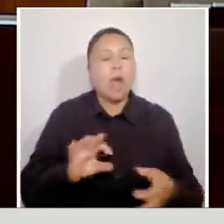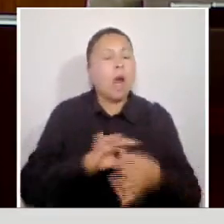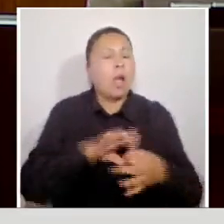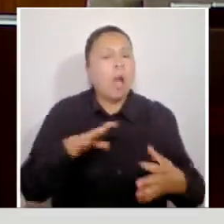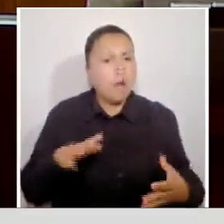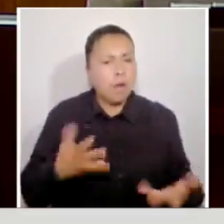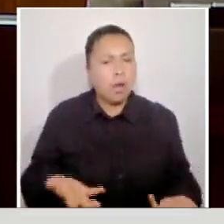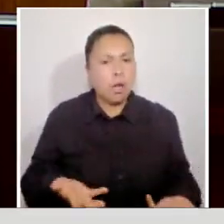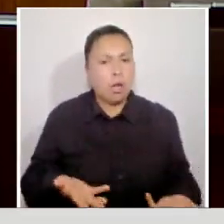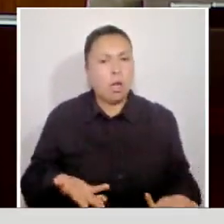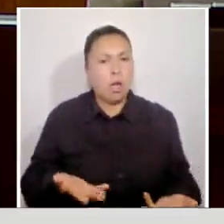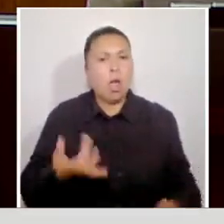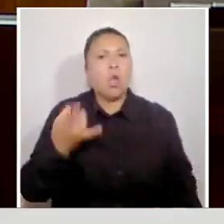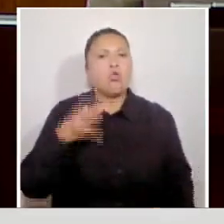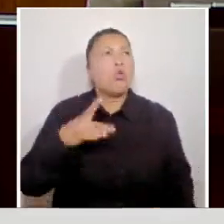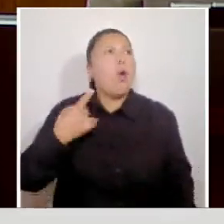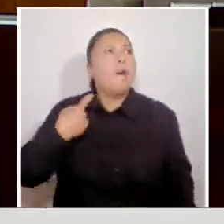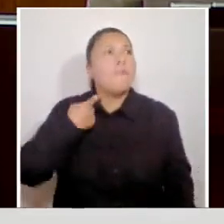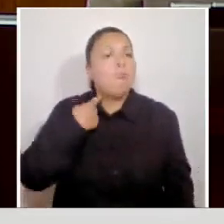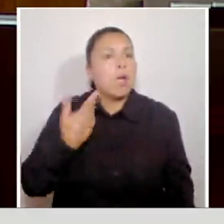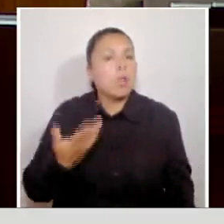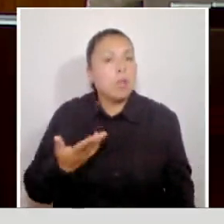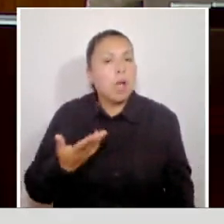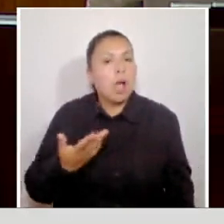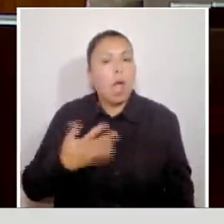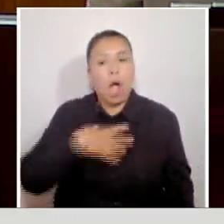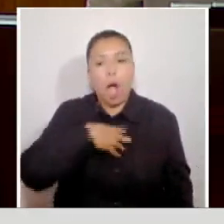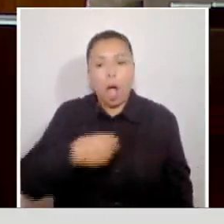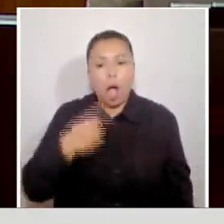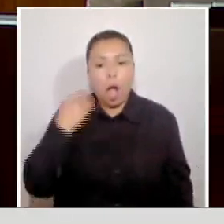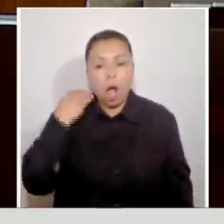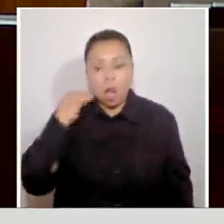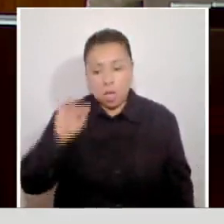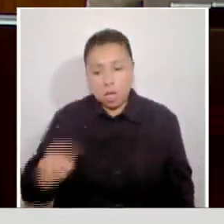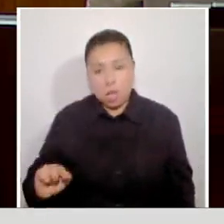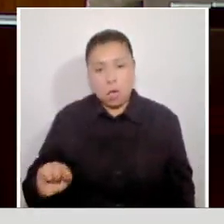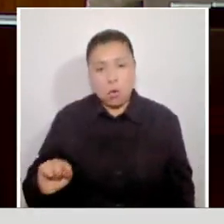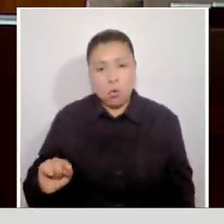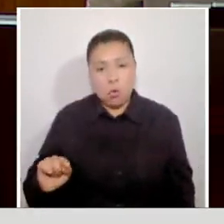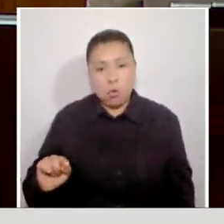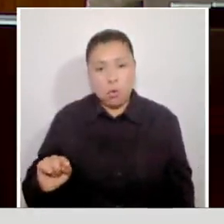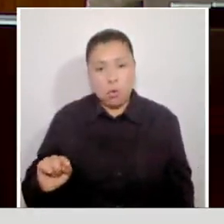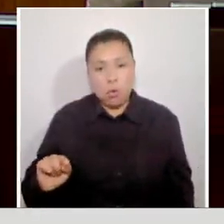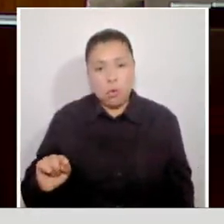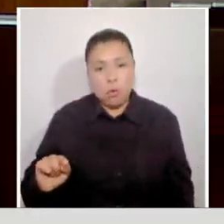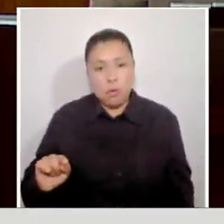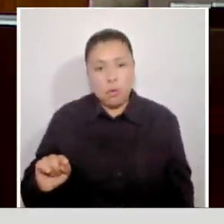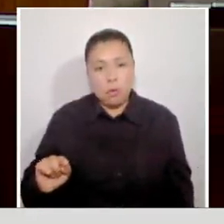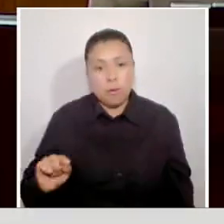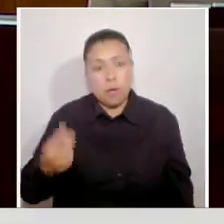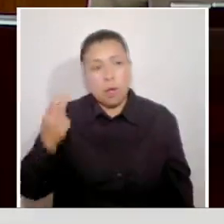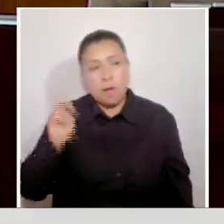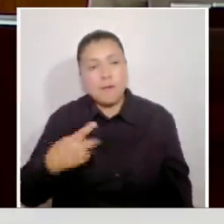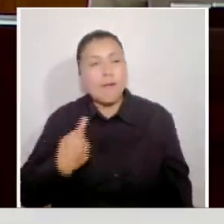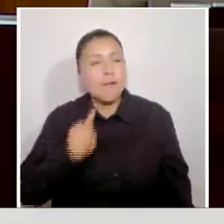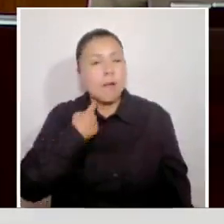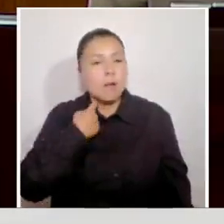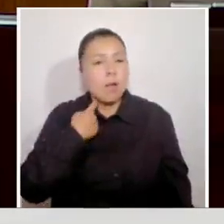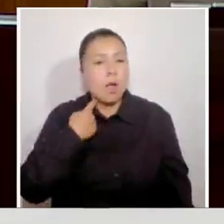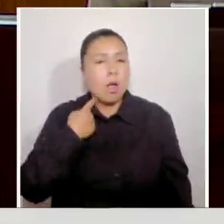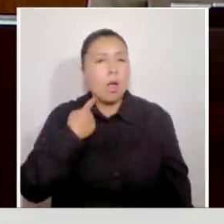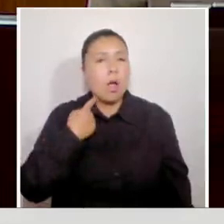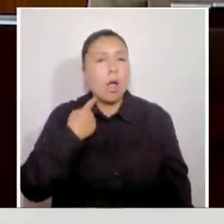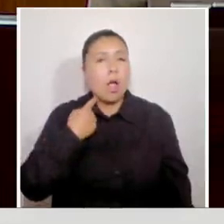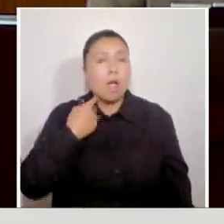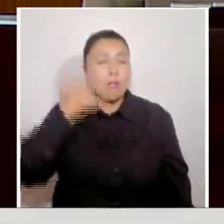y solo al hijo que va o que ve afectada por mucho tiempo Quizás por